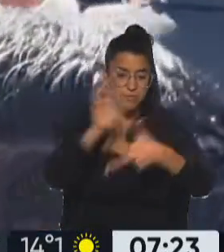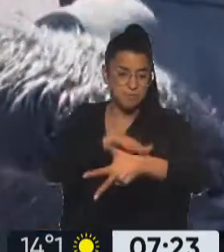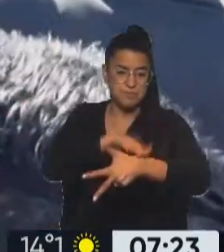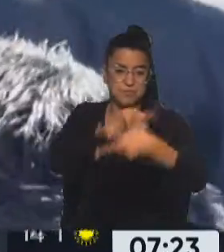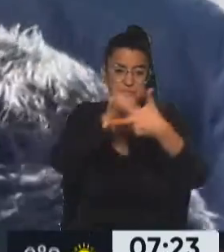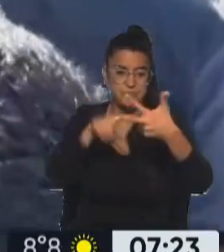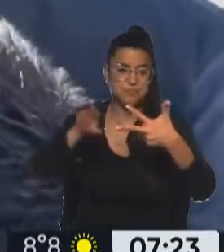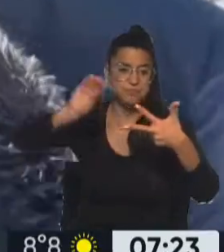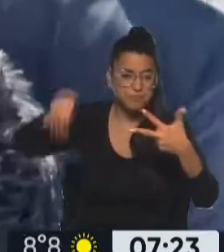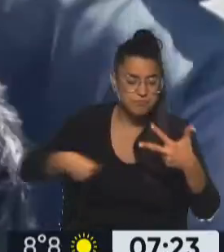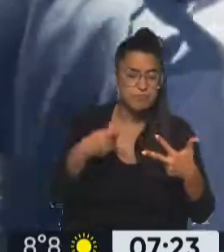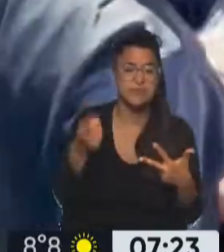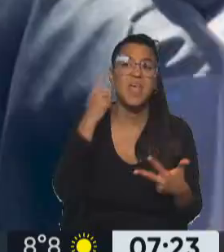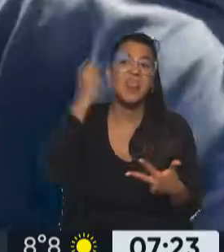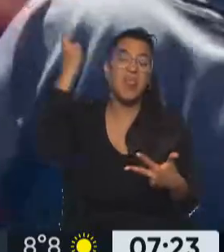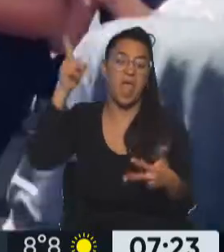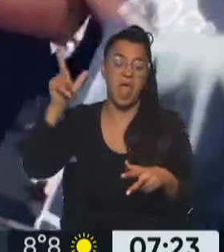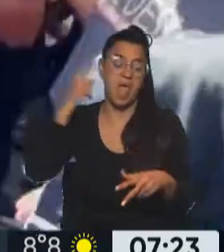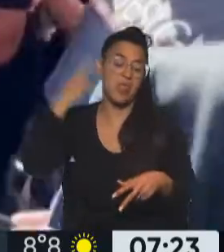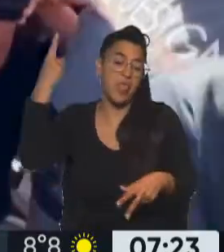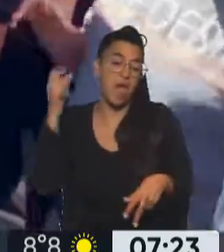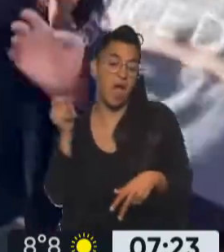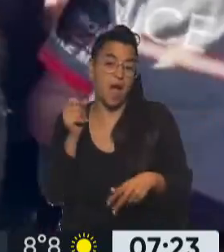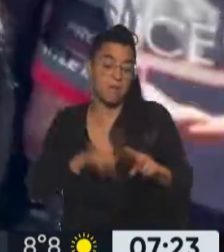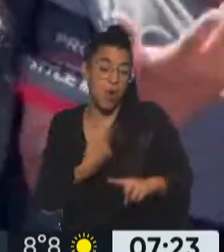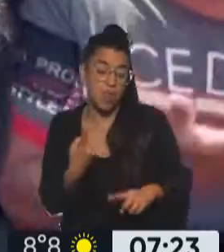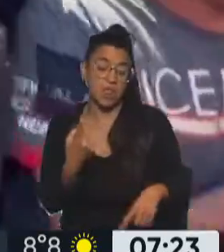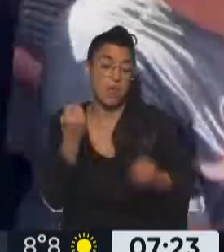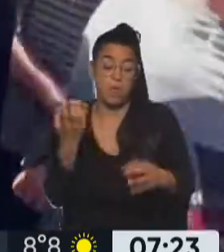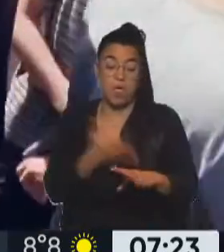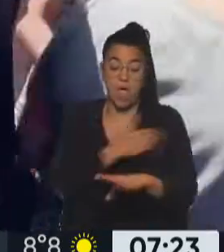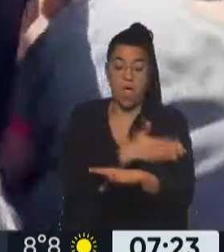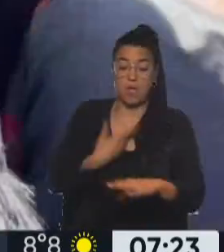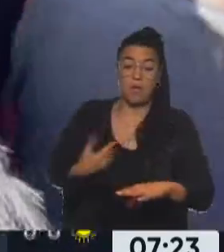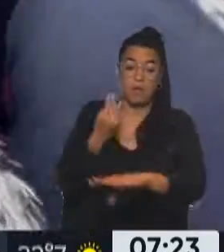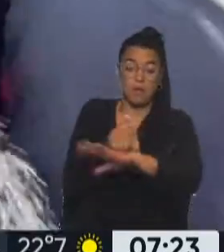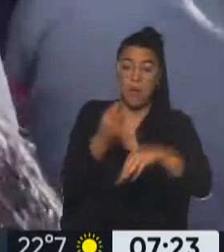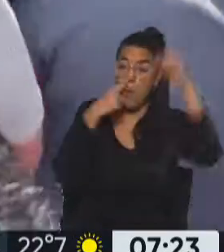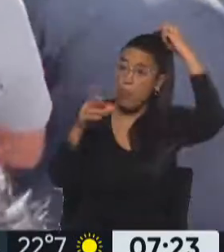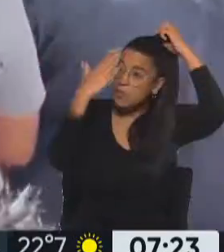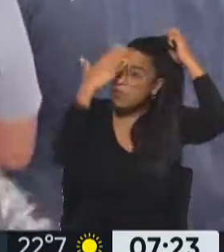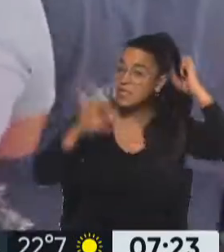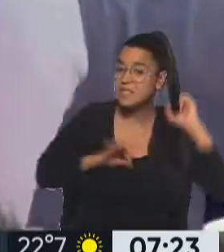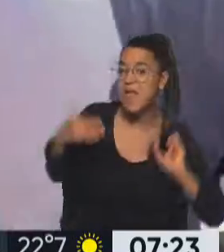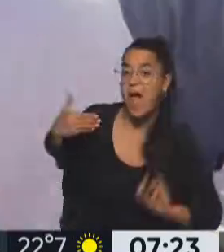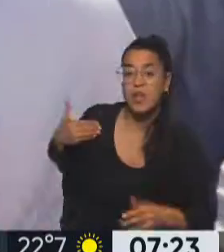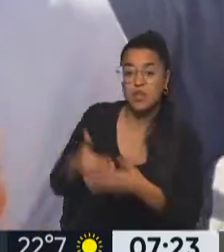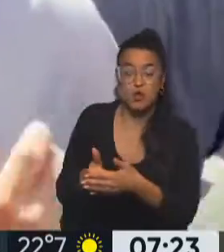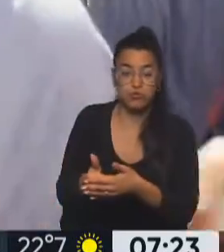El fracaso de una concepción que evidentemente quien estuvo en el gobierno de Israel en los últimos 15 años,